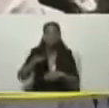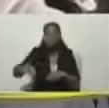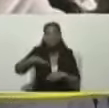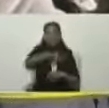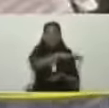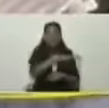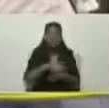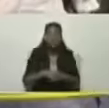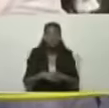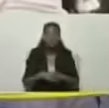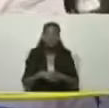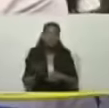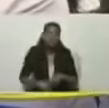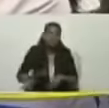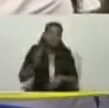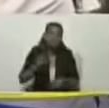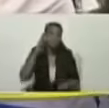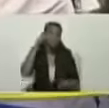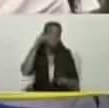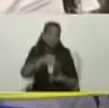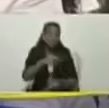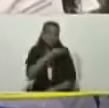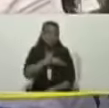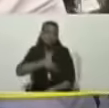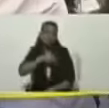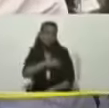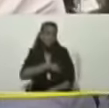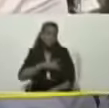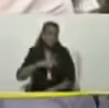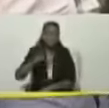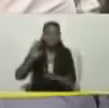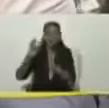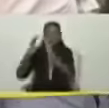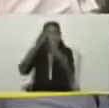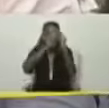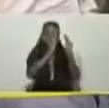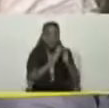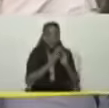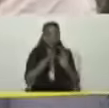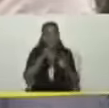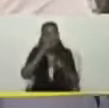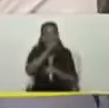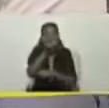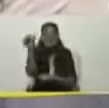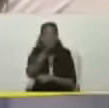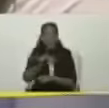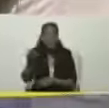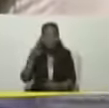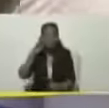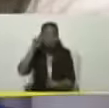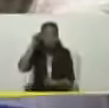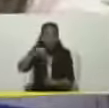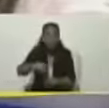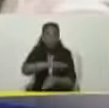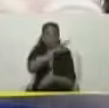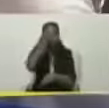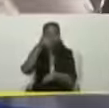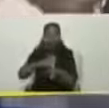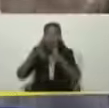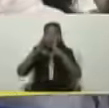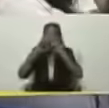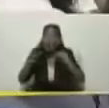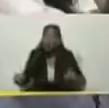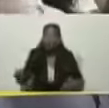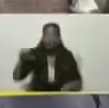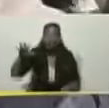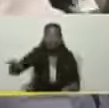del país. Y lo más importante de esta gran misión es el casa a casa, las jornadas semanales que se llevan a nivel nacional en todos